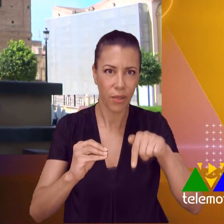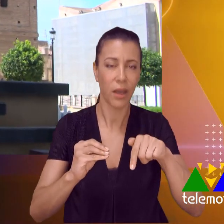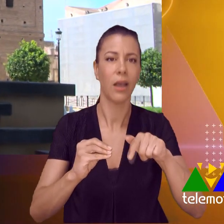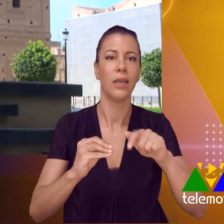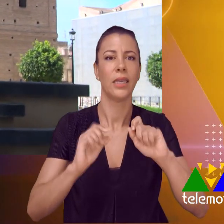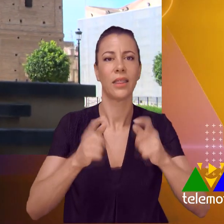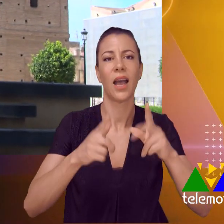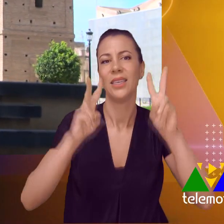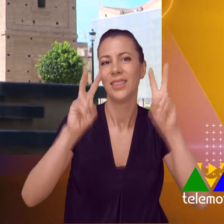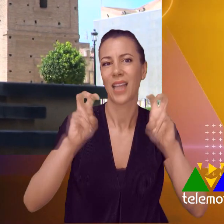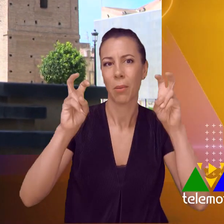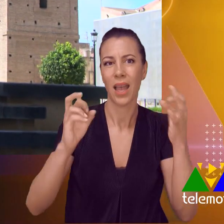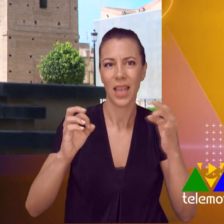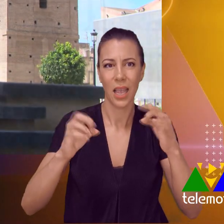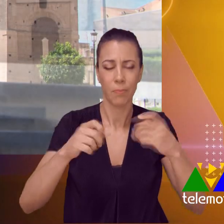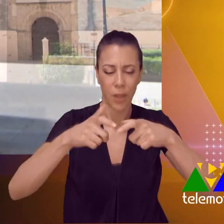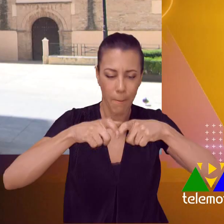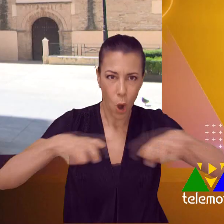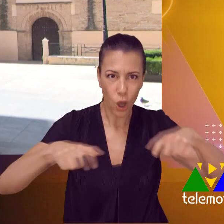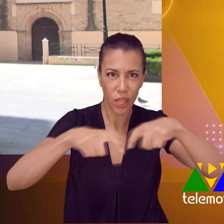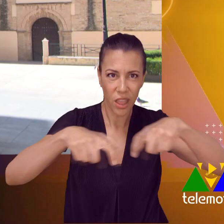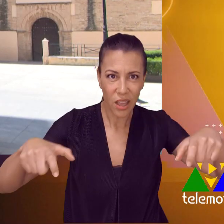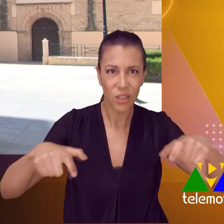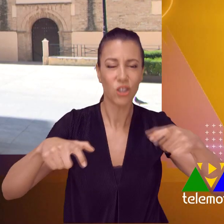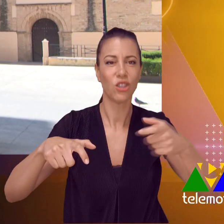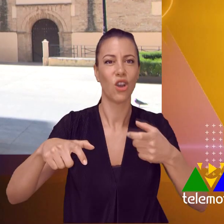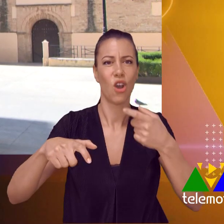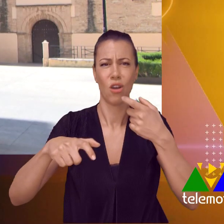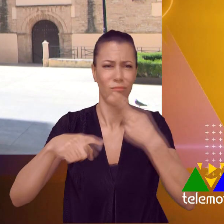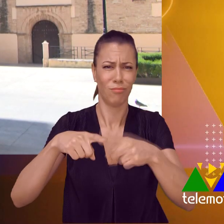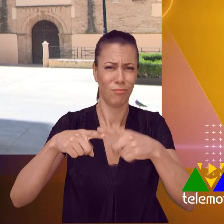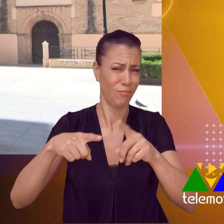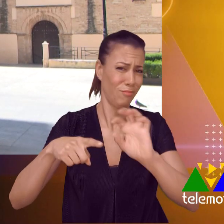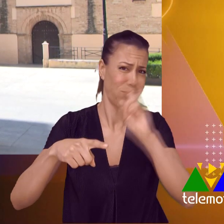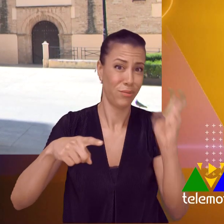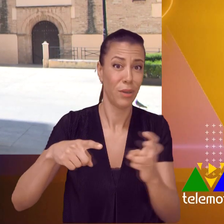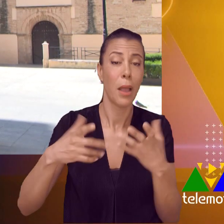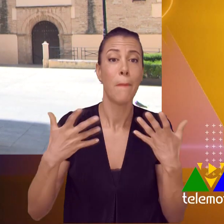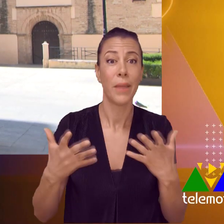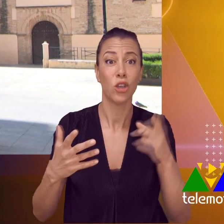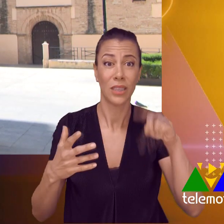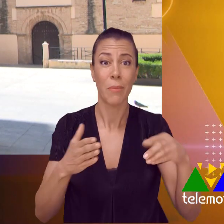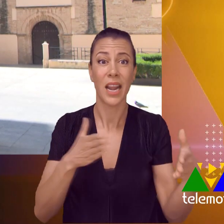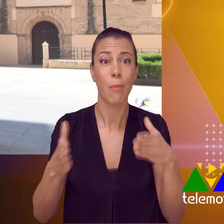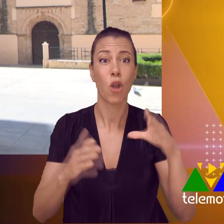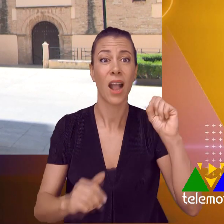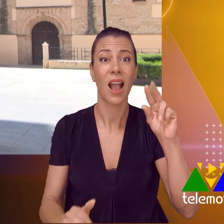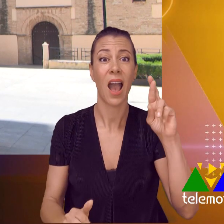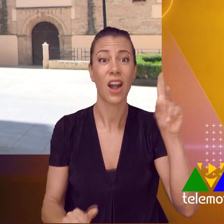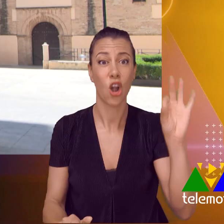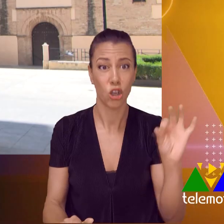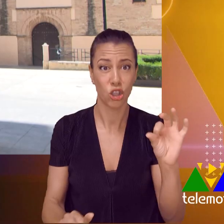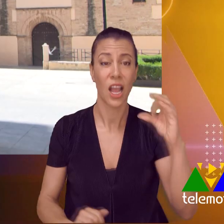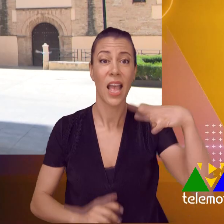este tema de los bordillos con la rejería y tal. Es verdad que también en época de Carlos Castillo, después en los años